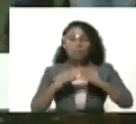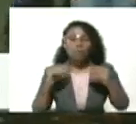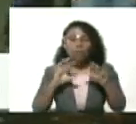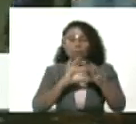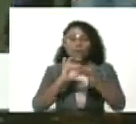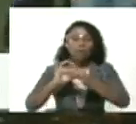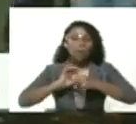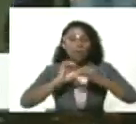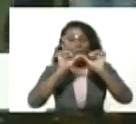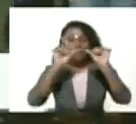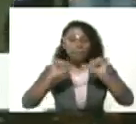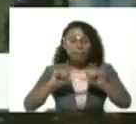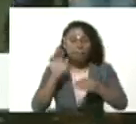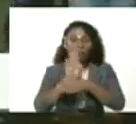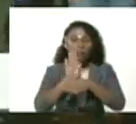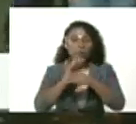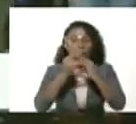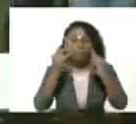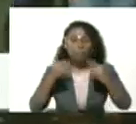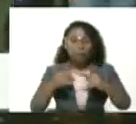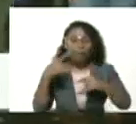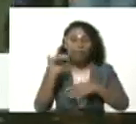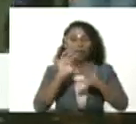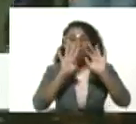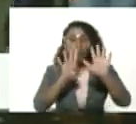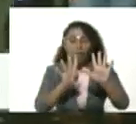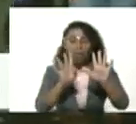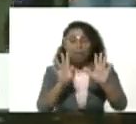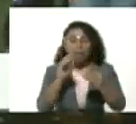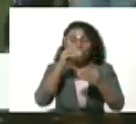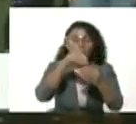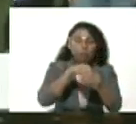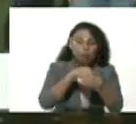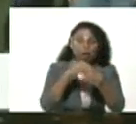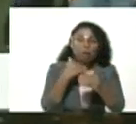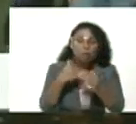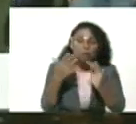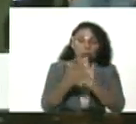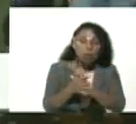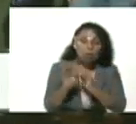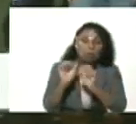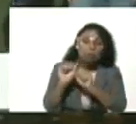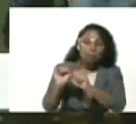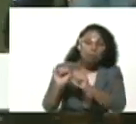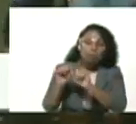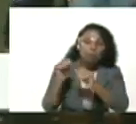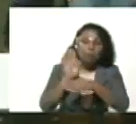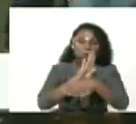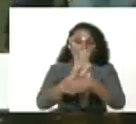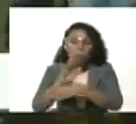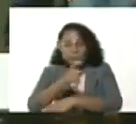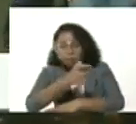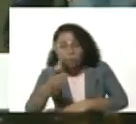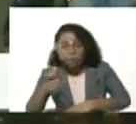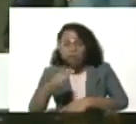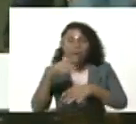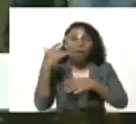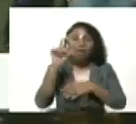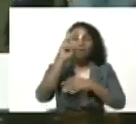el sistema de refugio. En el municipio de Caroní tenemos 9 refugios. El parte que tenemos ahora es de más